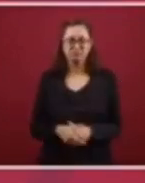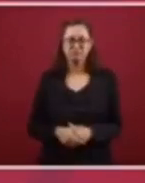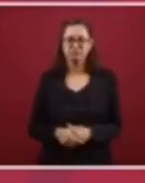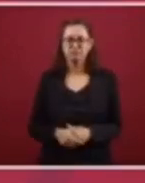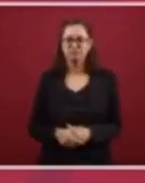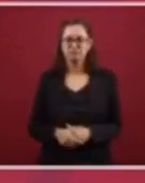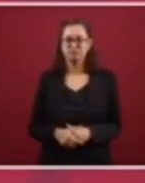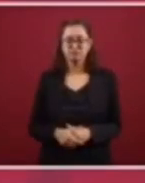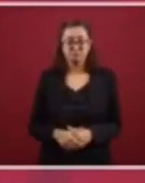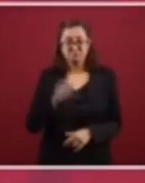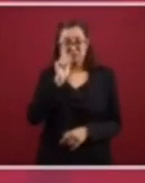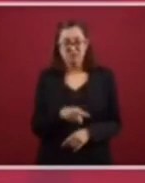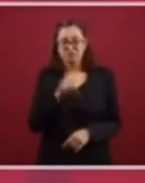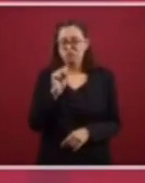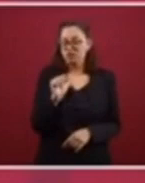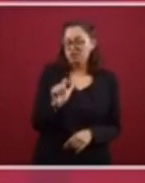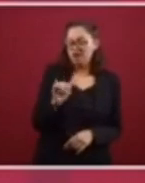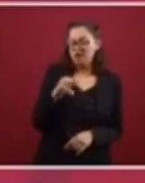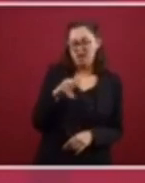ni de Salinas.